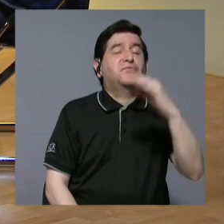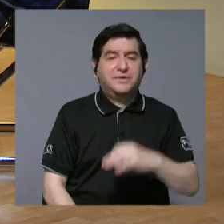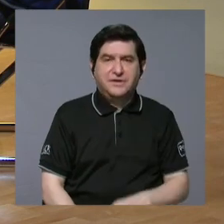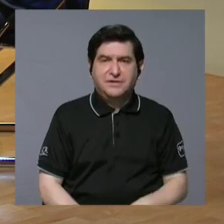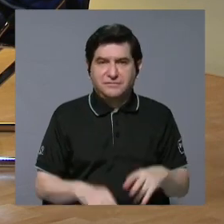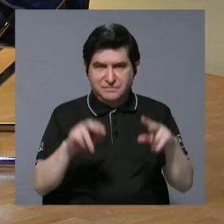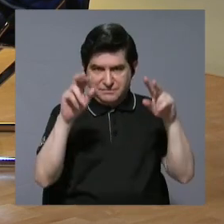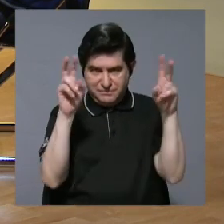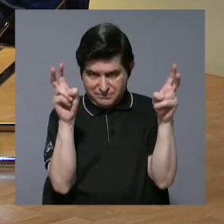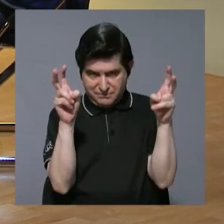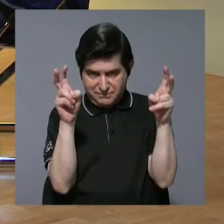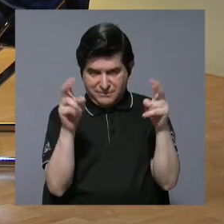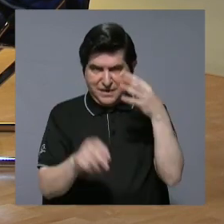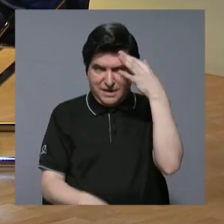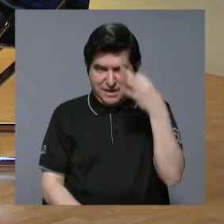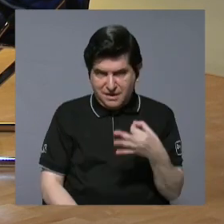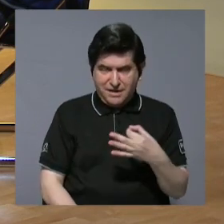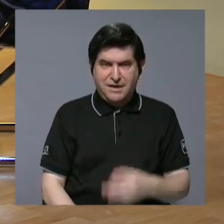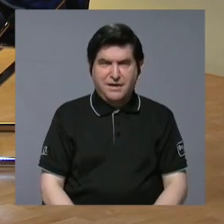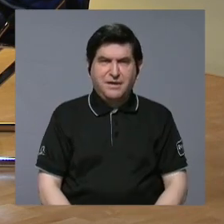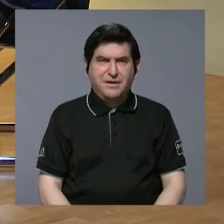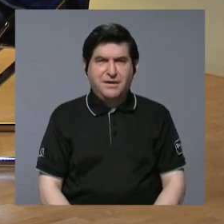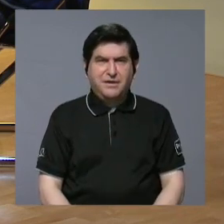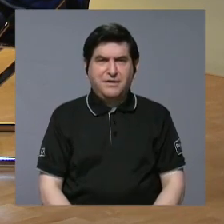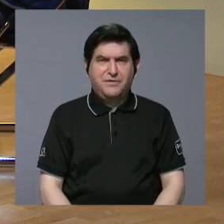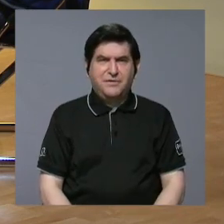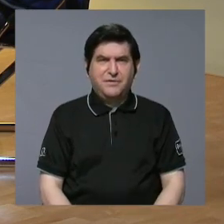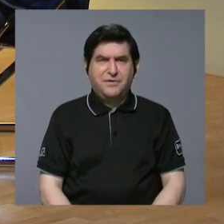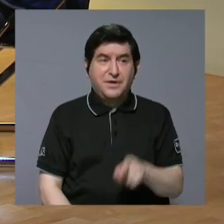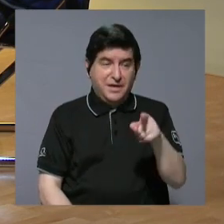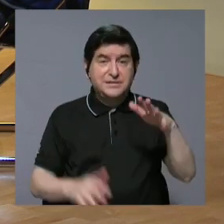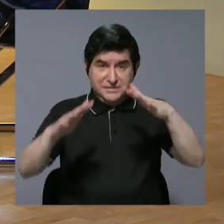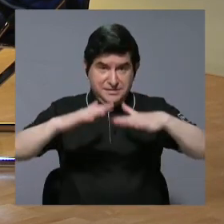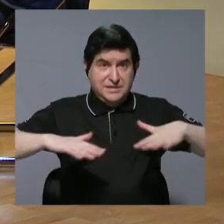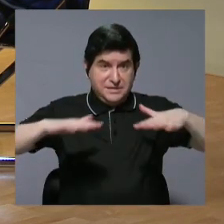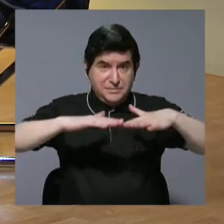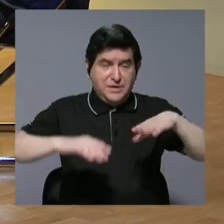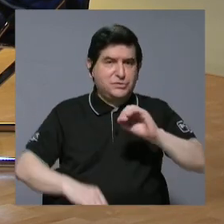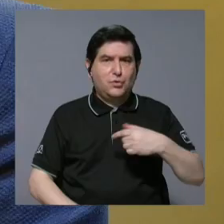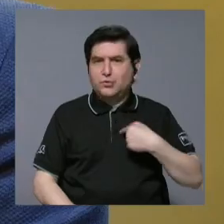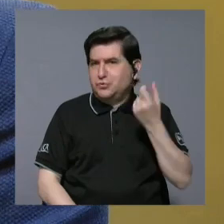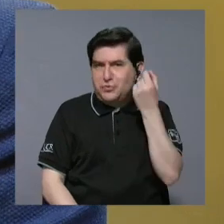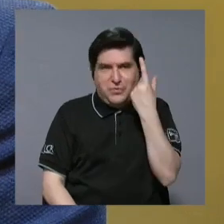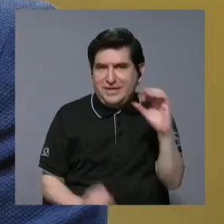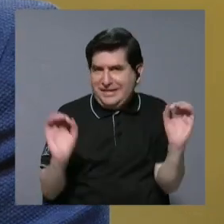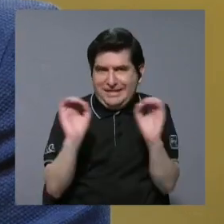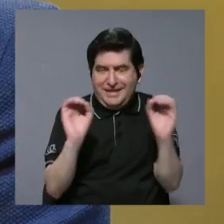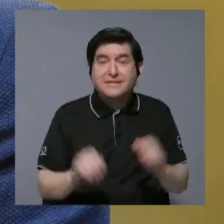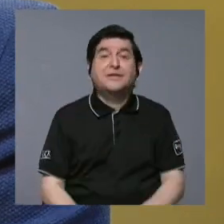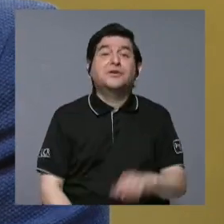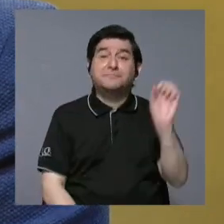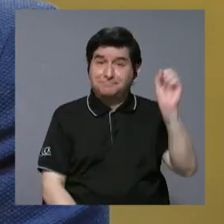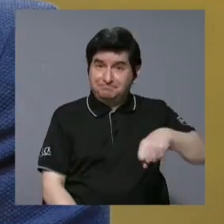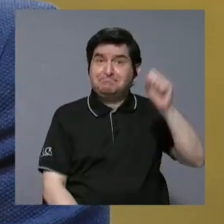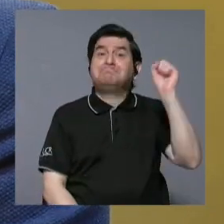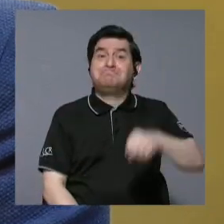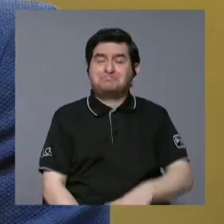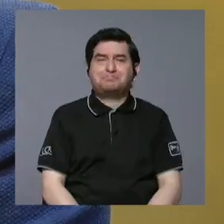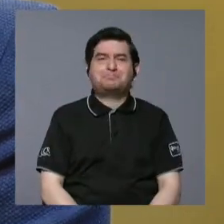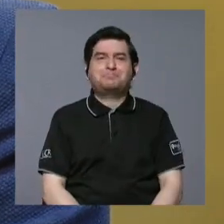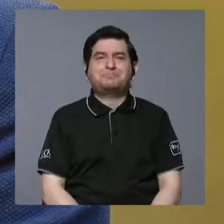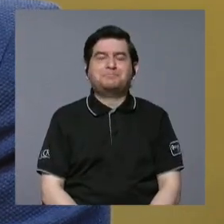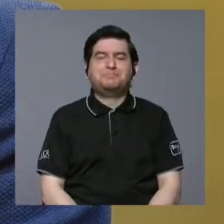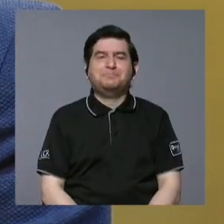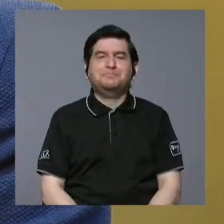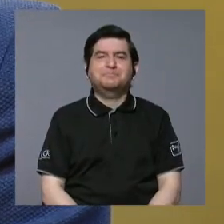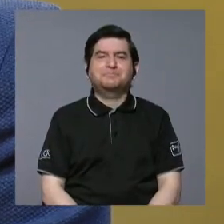manera que creo que están que están en ese ámbito, o no entendí nada. Sí, señor. Vamos a